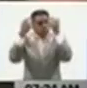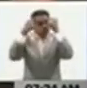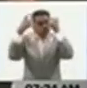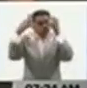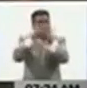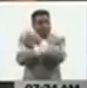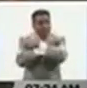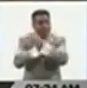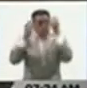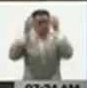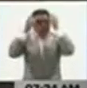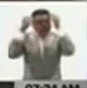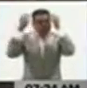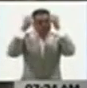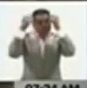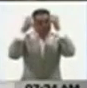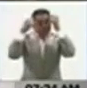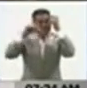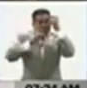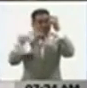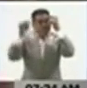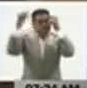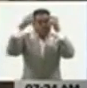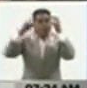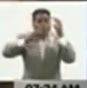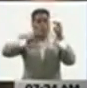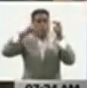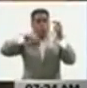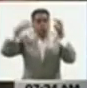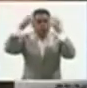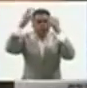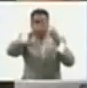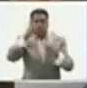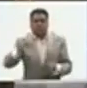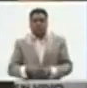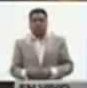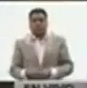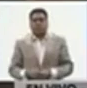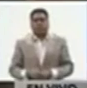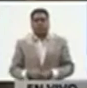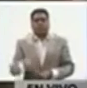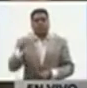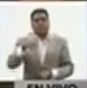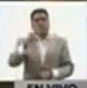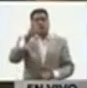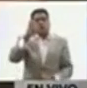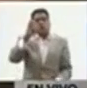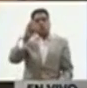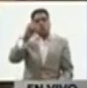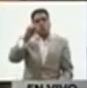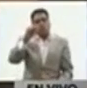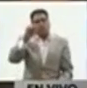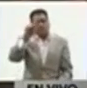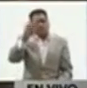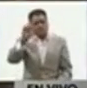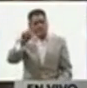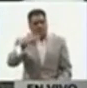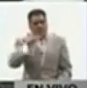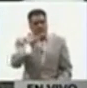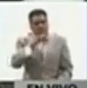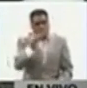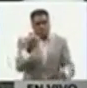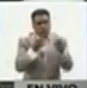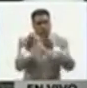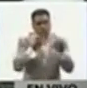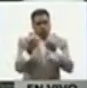ataca a un régimen, se ataca supuestamente a una dictadura. Desde Conatel, desde el Estado, hay manera de regular lo que es la información,